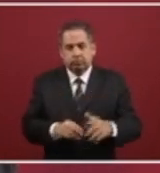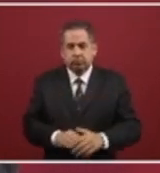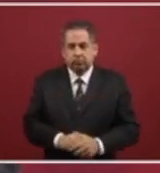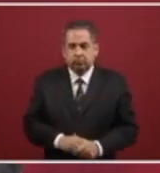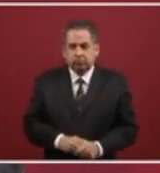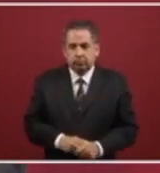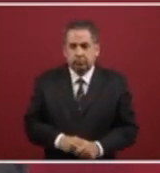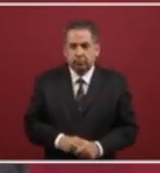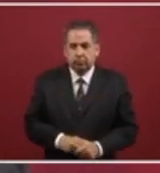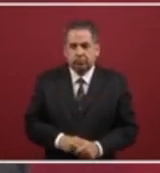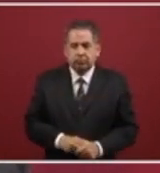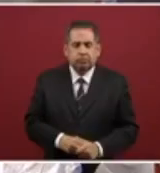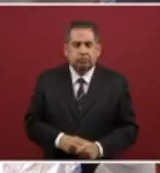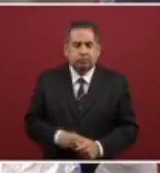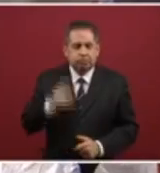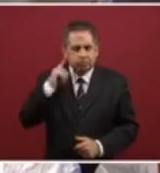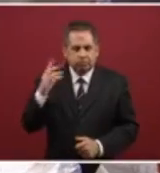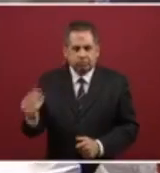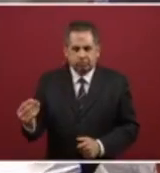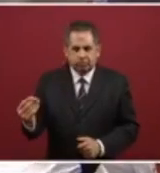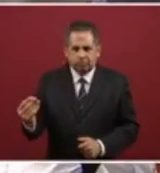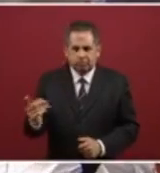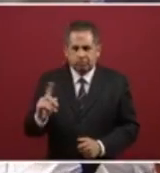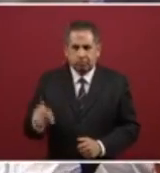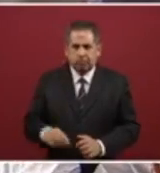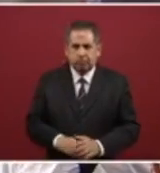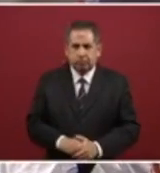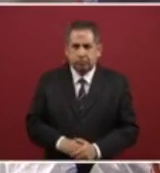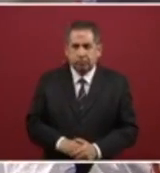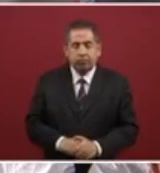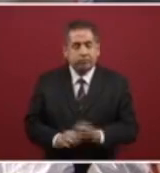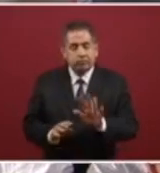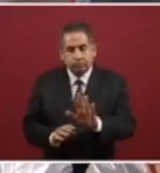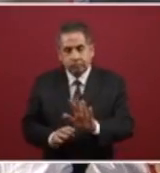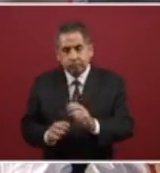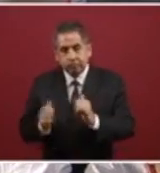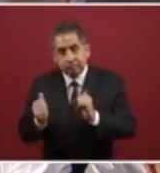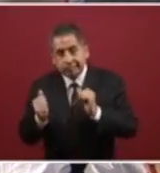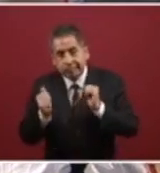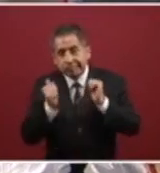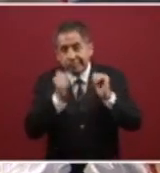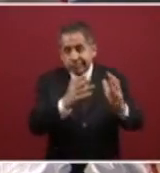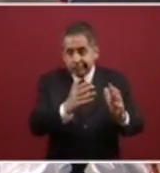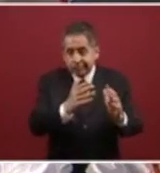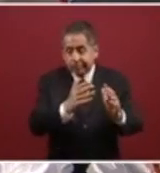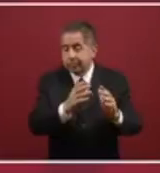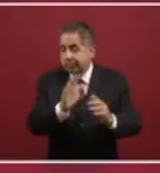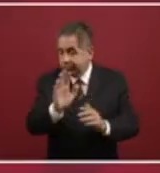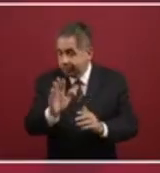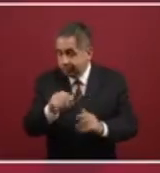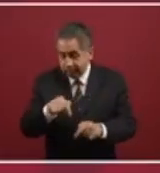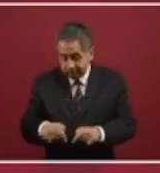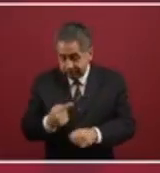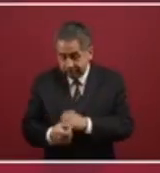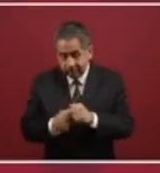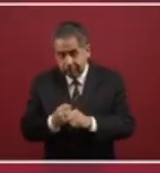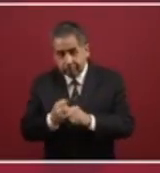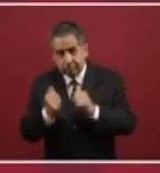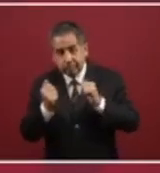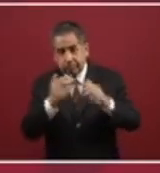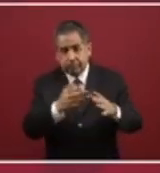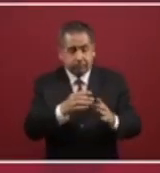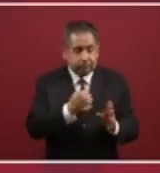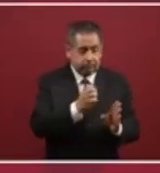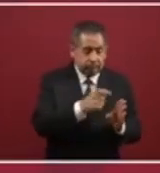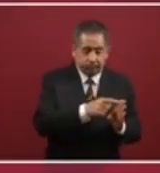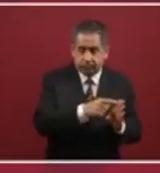en el pasado había 600 mil y que esperaban a ustedes. Llegaron 600 mil este año, del mes de